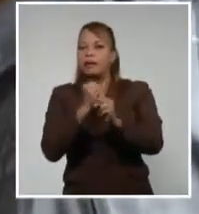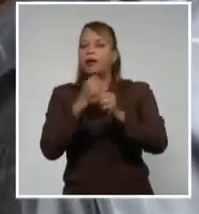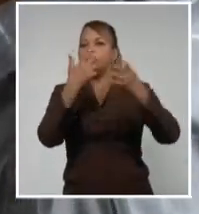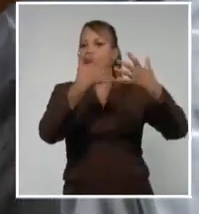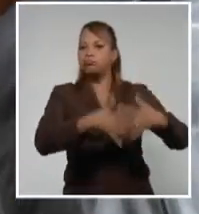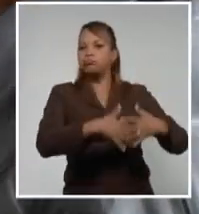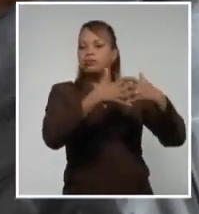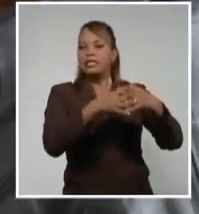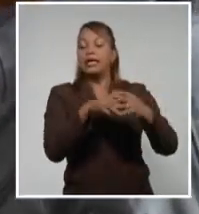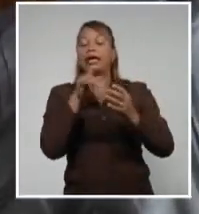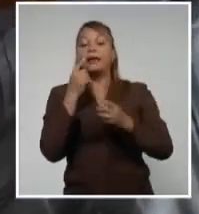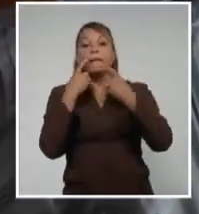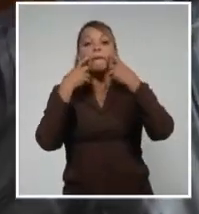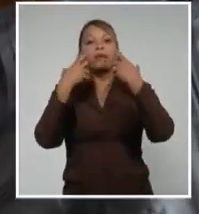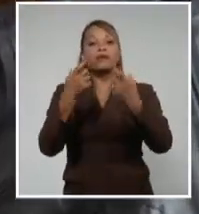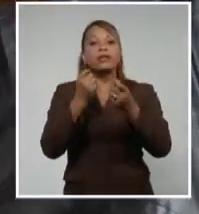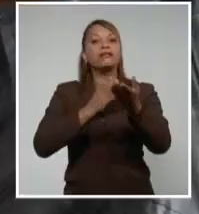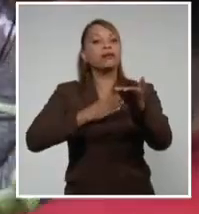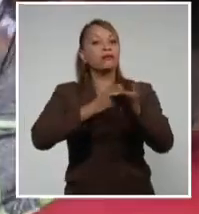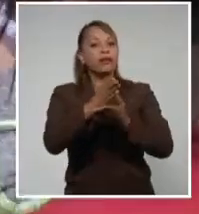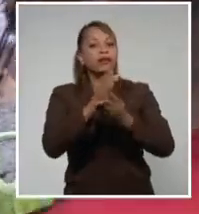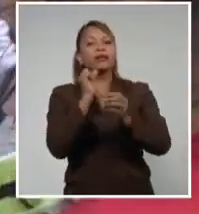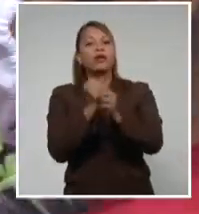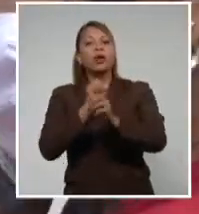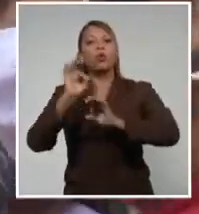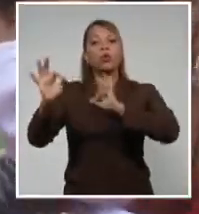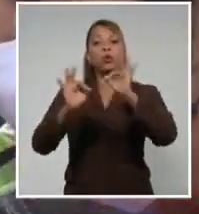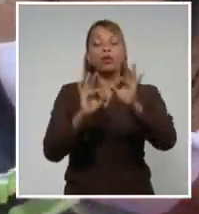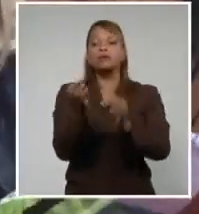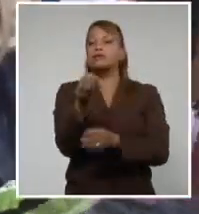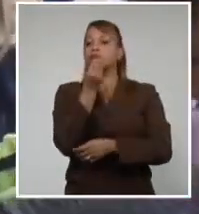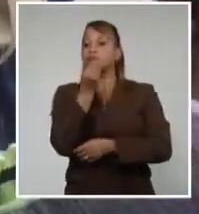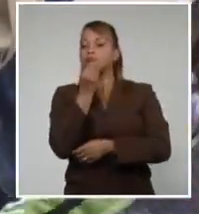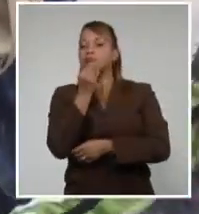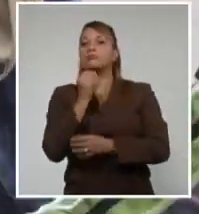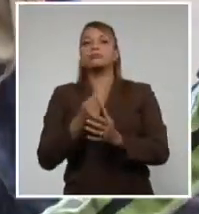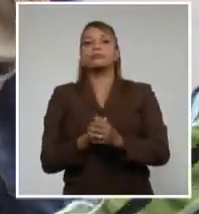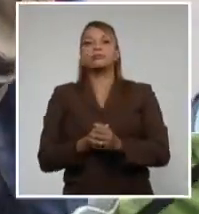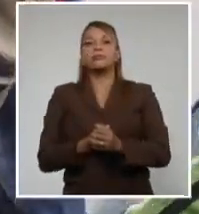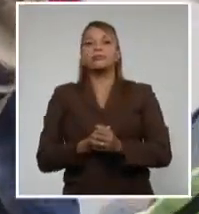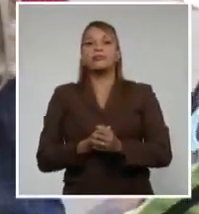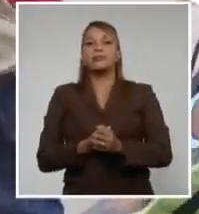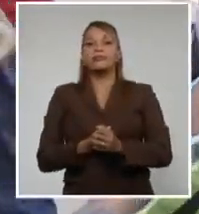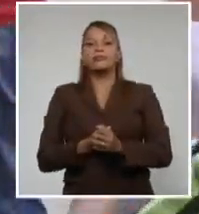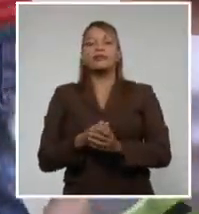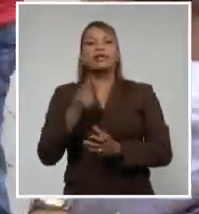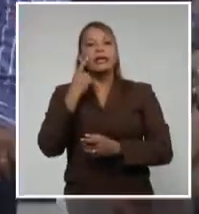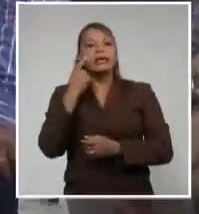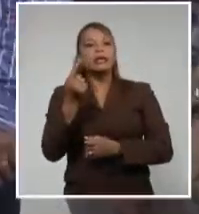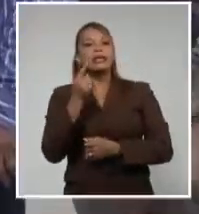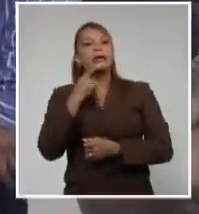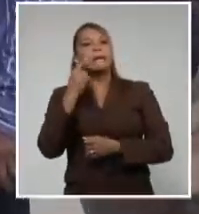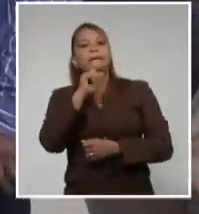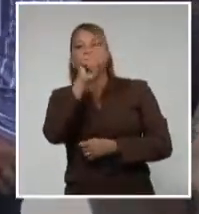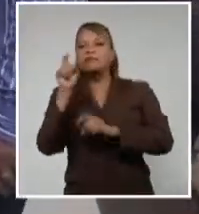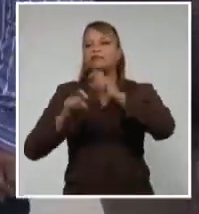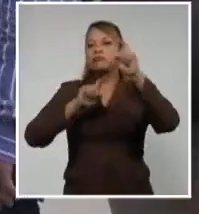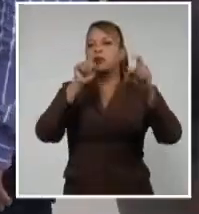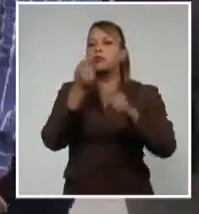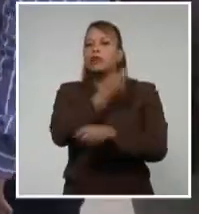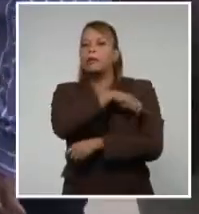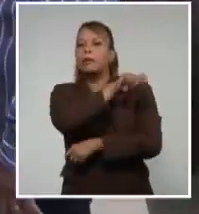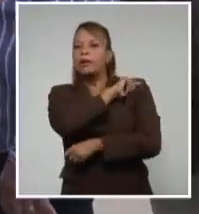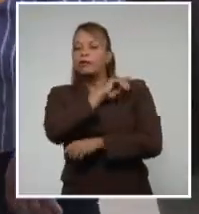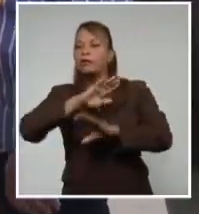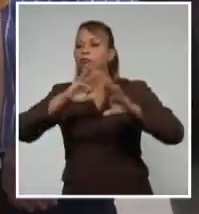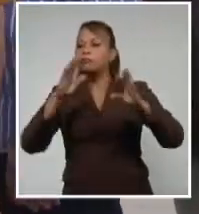la importancia de mantener la inocuidad de los alimentos. La dirigente también se interesó por el sentir de la población, al tiempo que les informó sobre